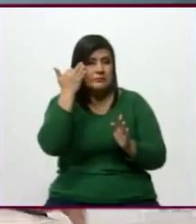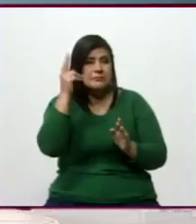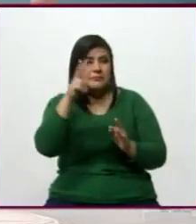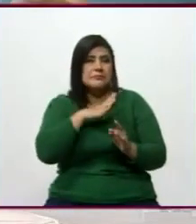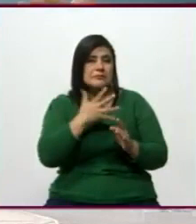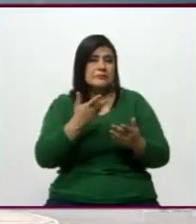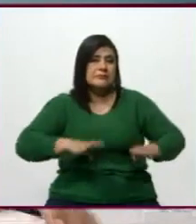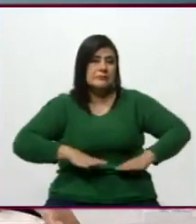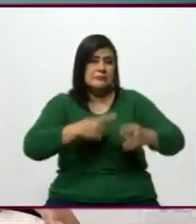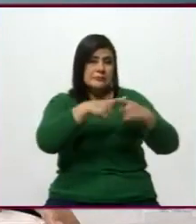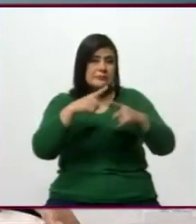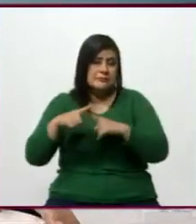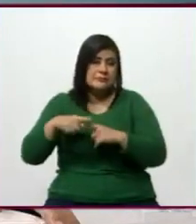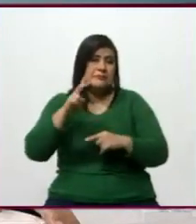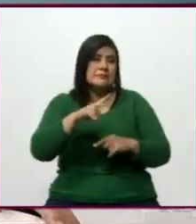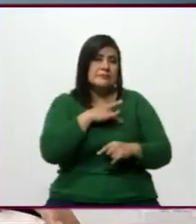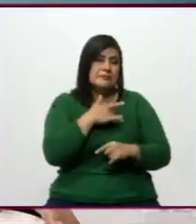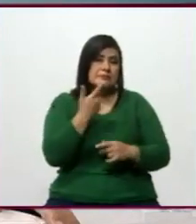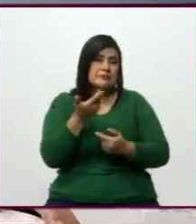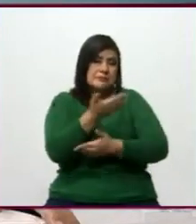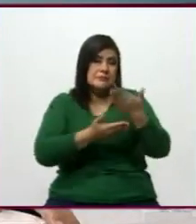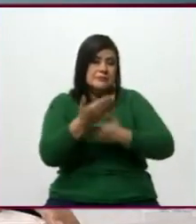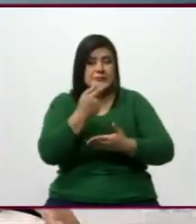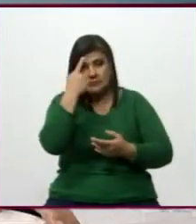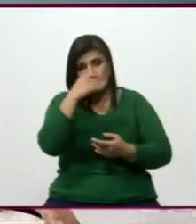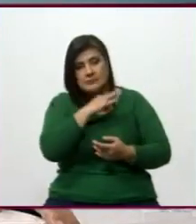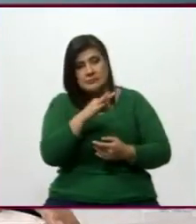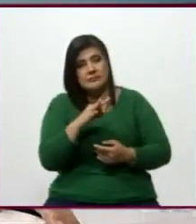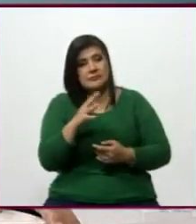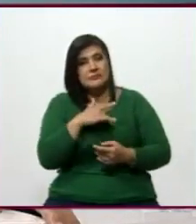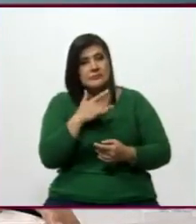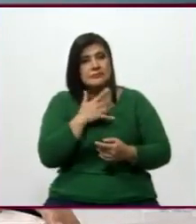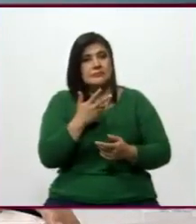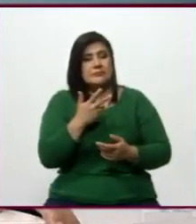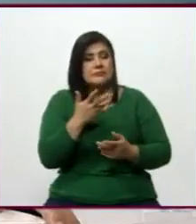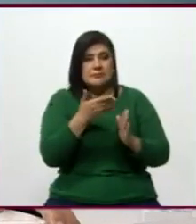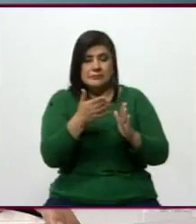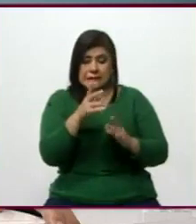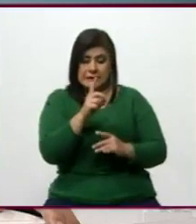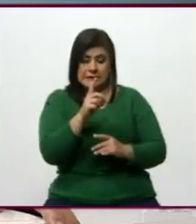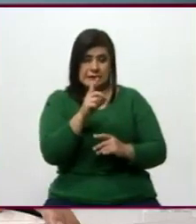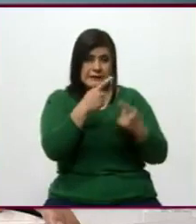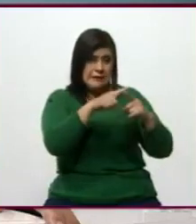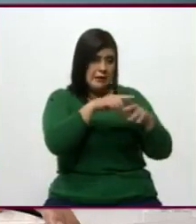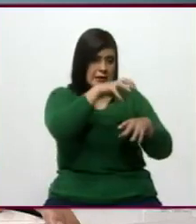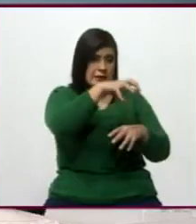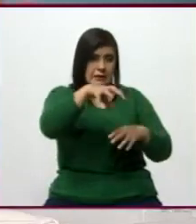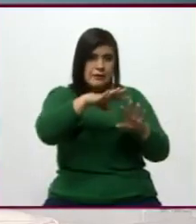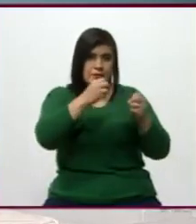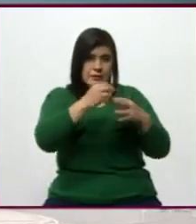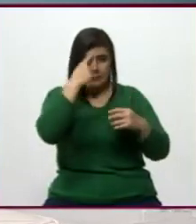y hay un enorme tenemos intercambio actualmente por alrededor de 30 agencias de noticias